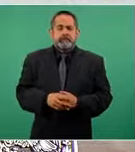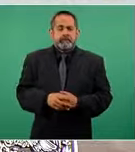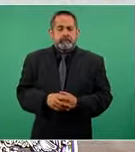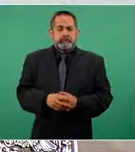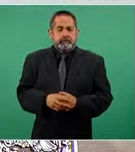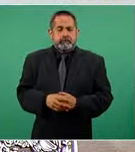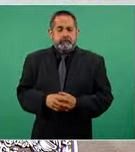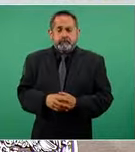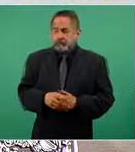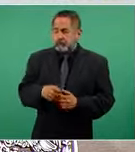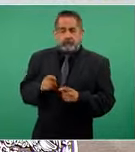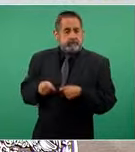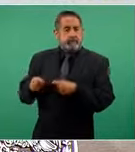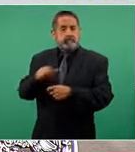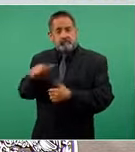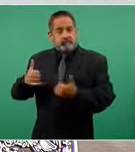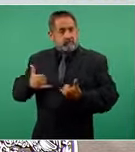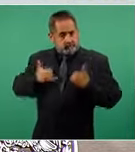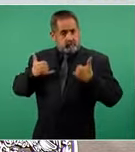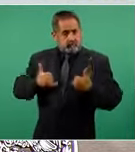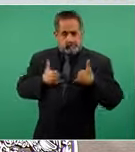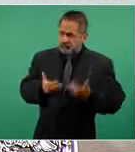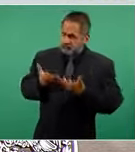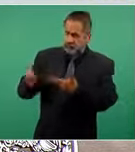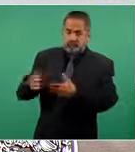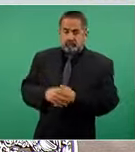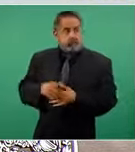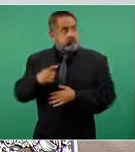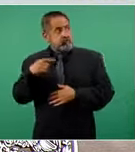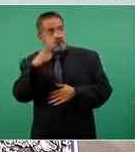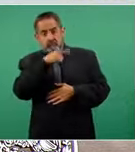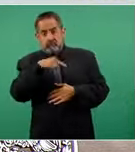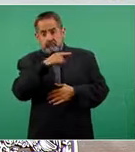fuerza de trabajo joven. Ellos no tienen,